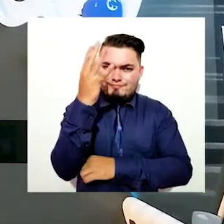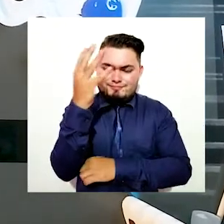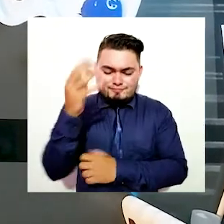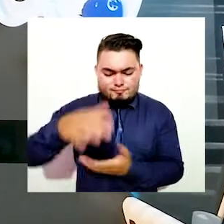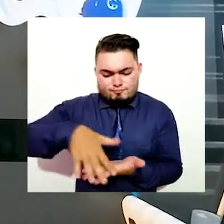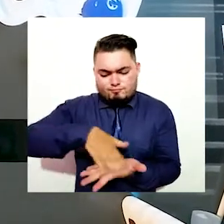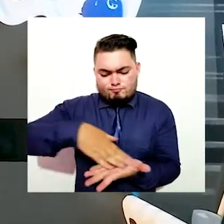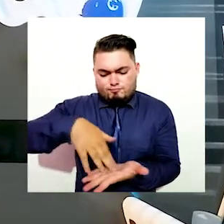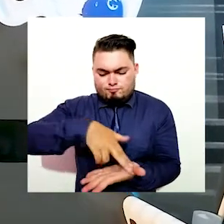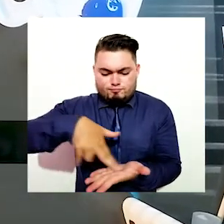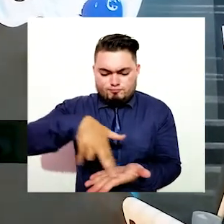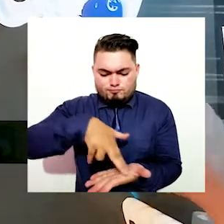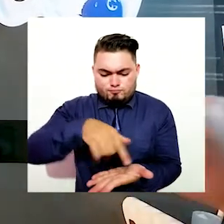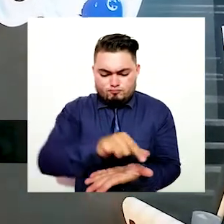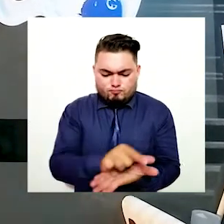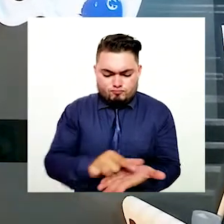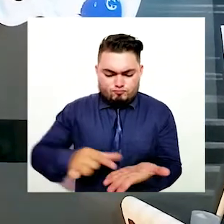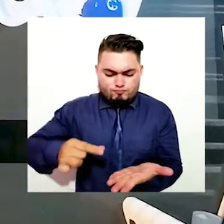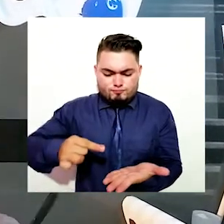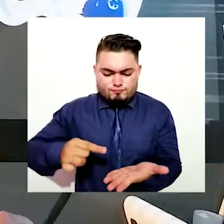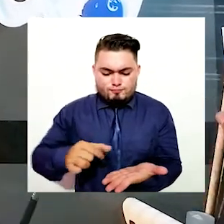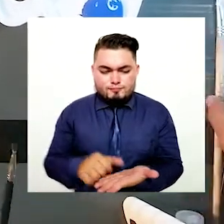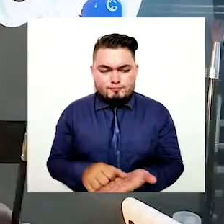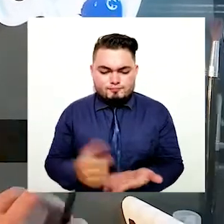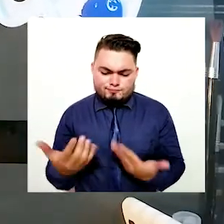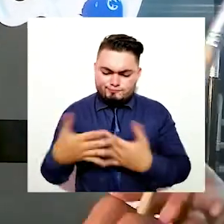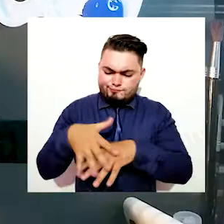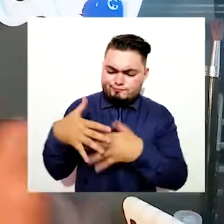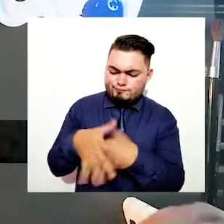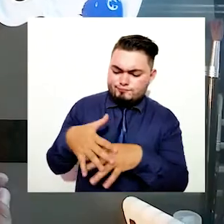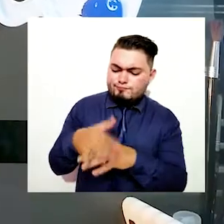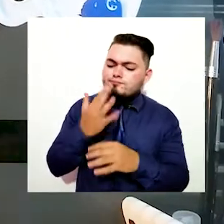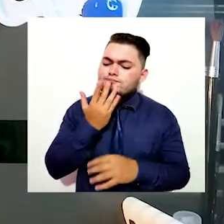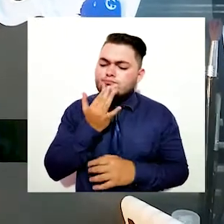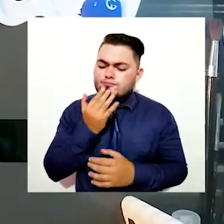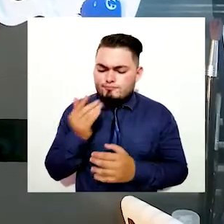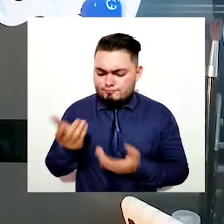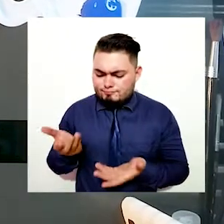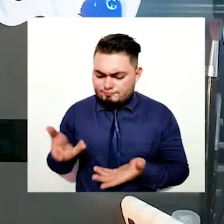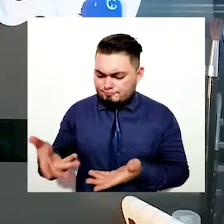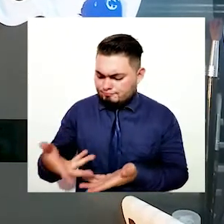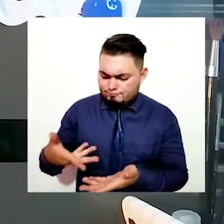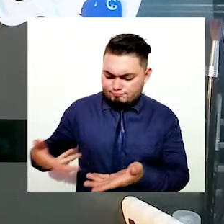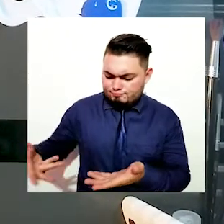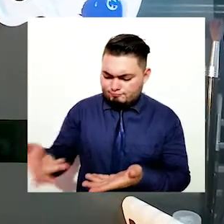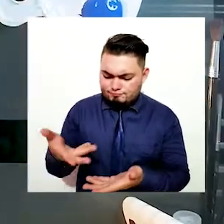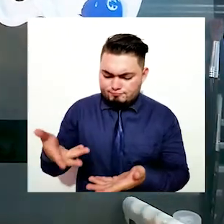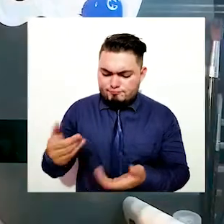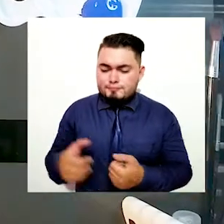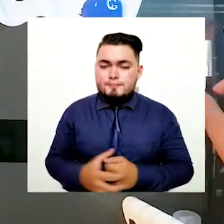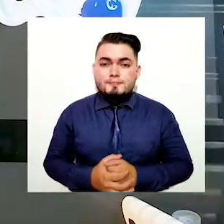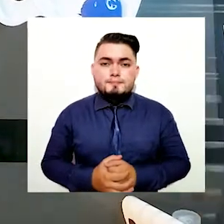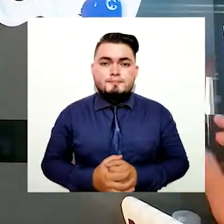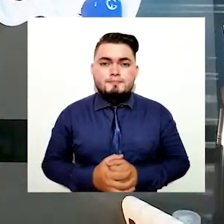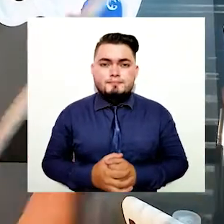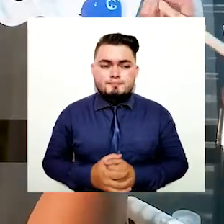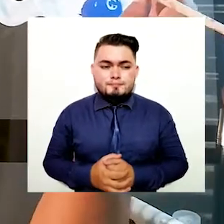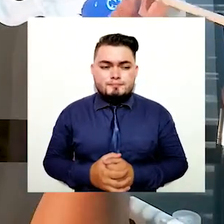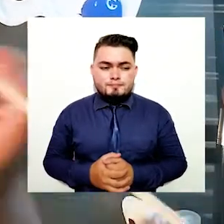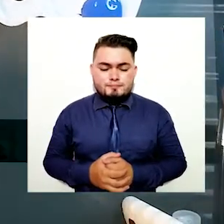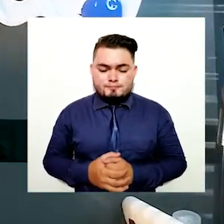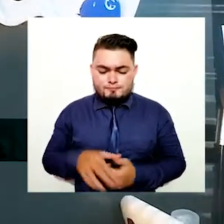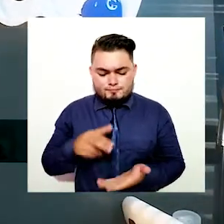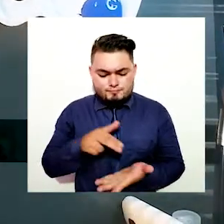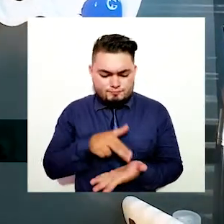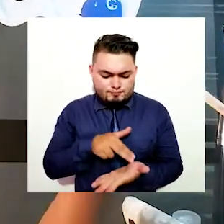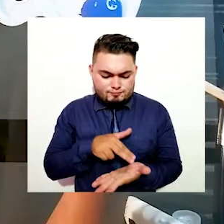bond de color blanco. Entonces vamos a mezclar varios colores de los que ya tenemos y los vamos a imprimir